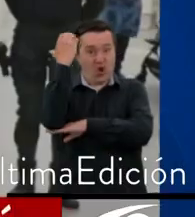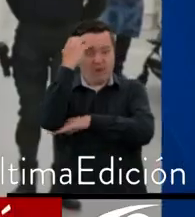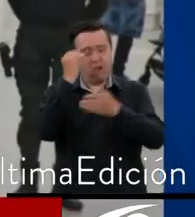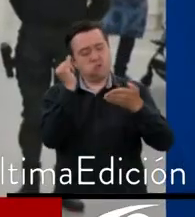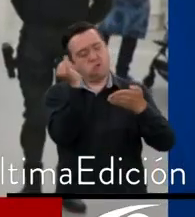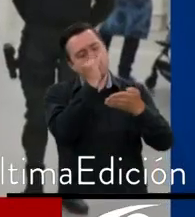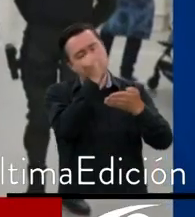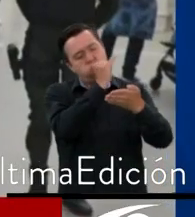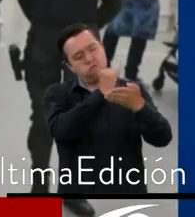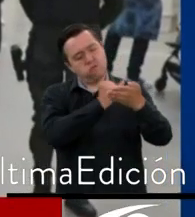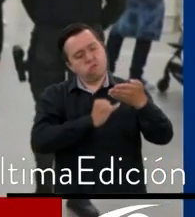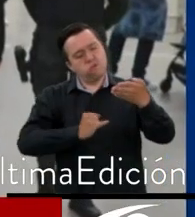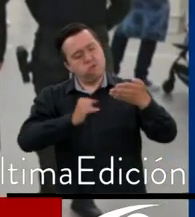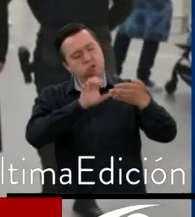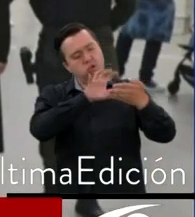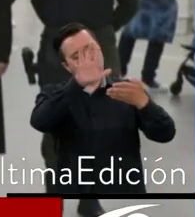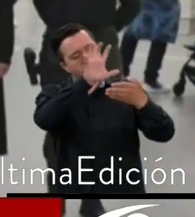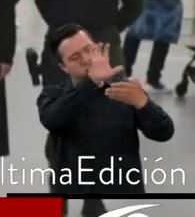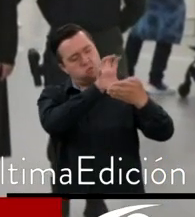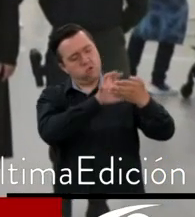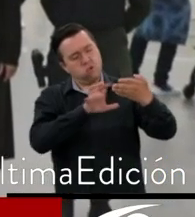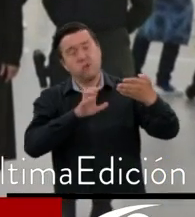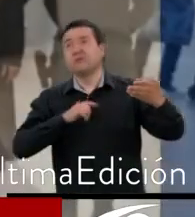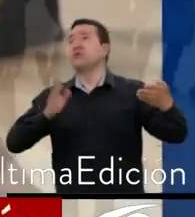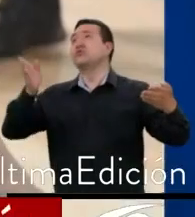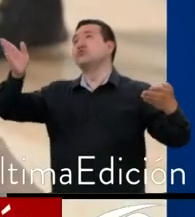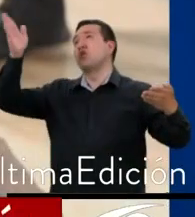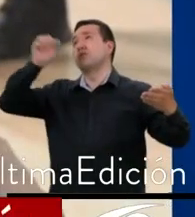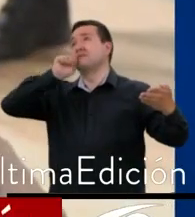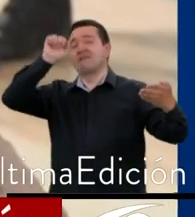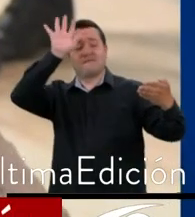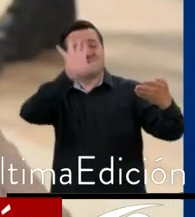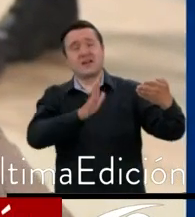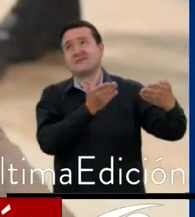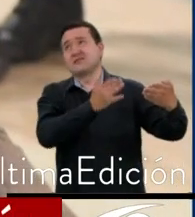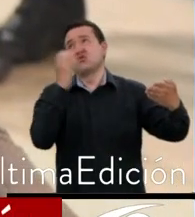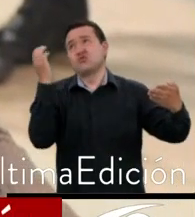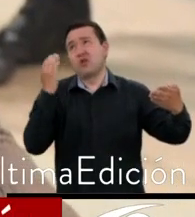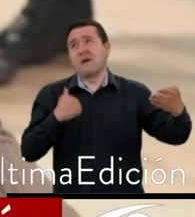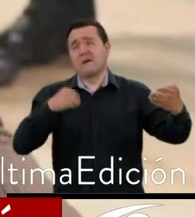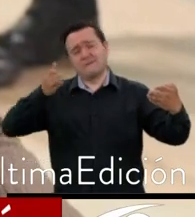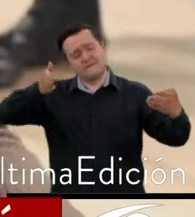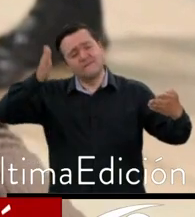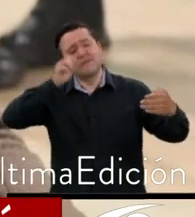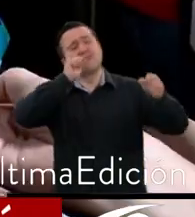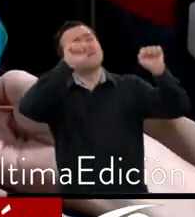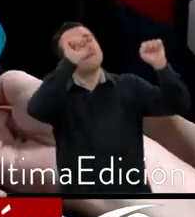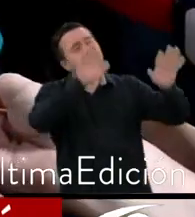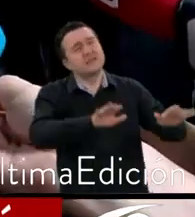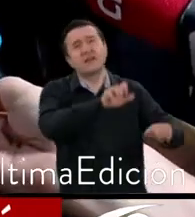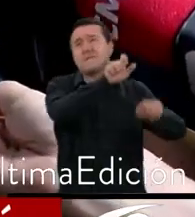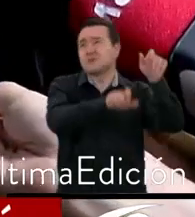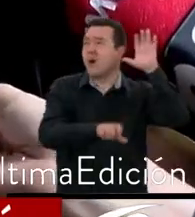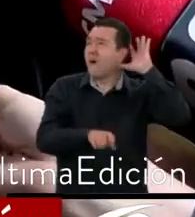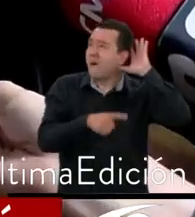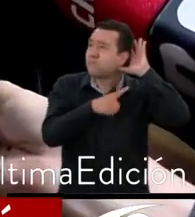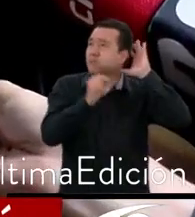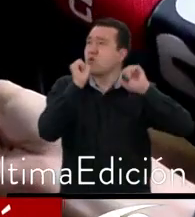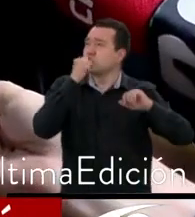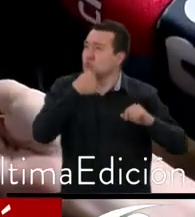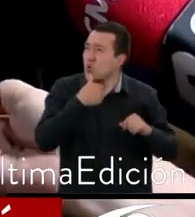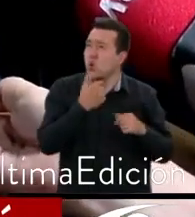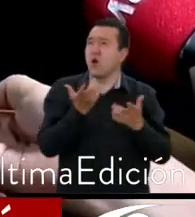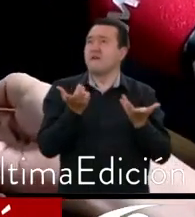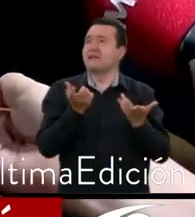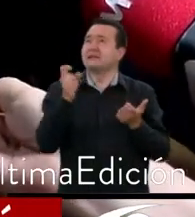que bendiga mi patria, que bendiga a los colombianos, que bendiga a la gente que sufre, cuánta gente que necesita de